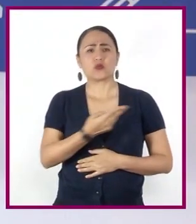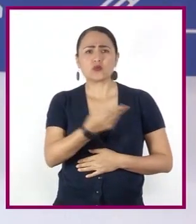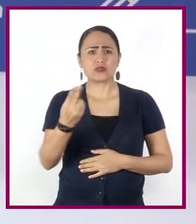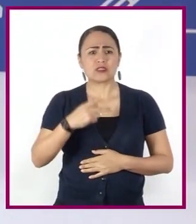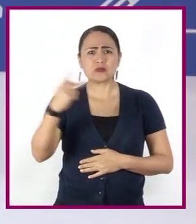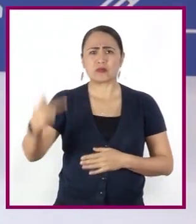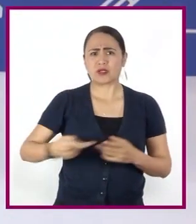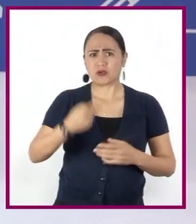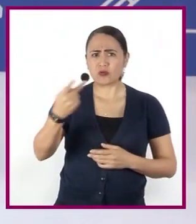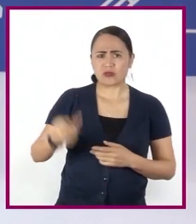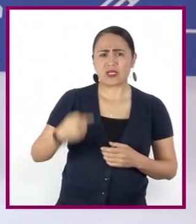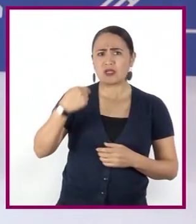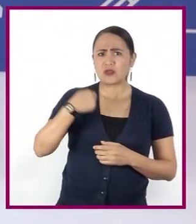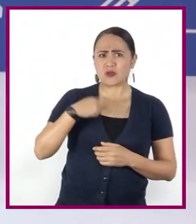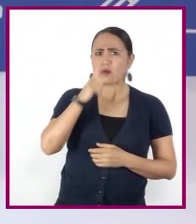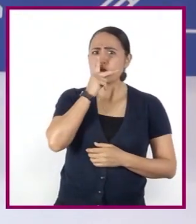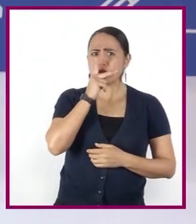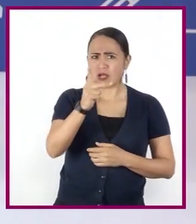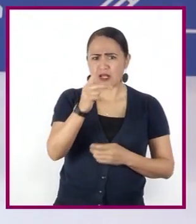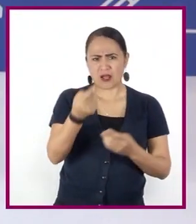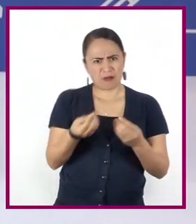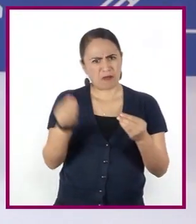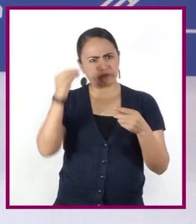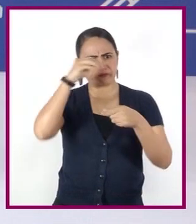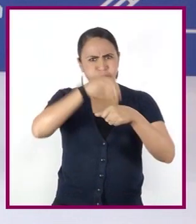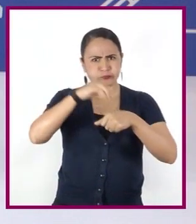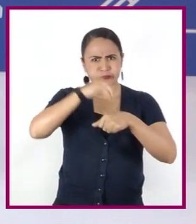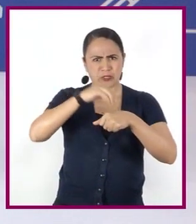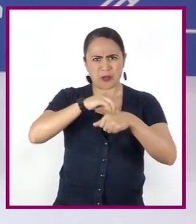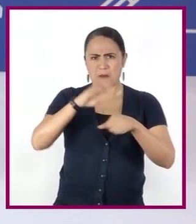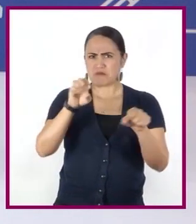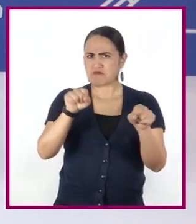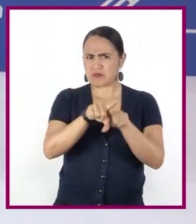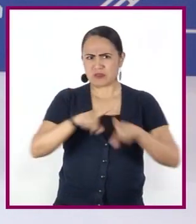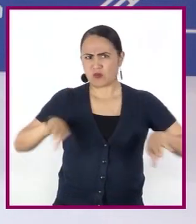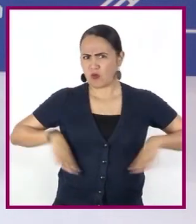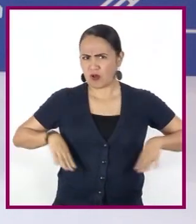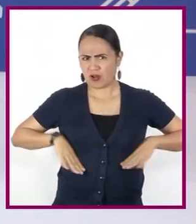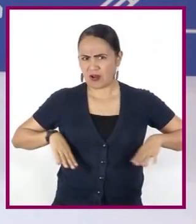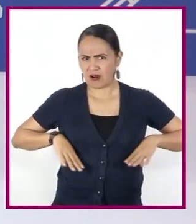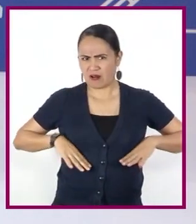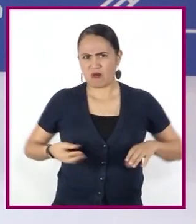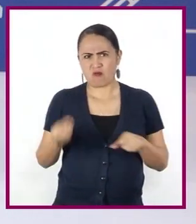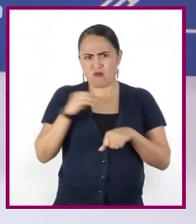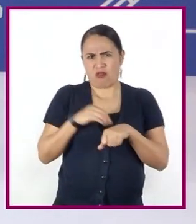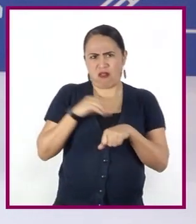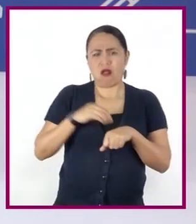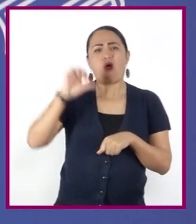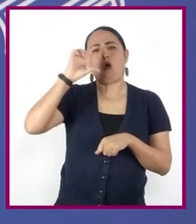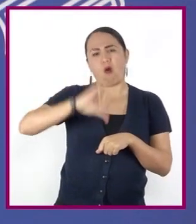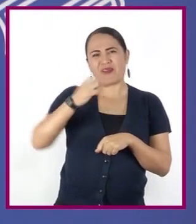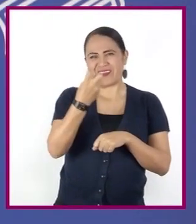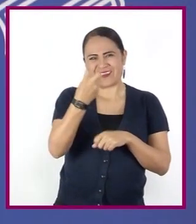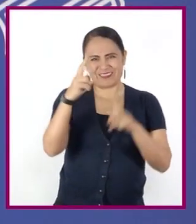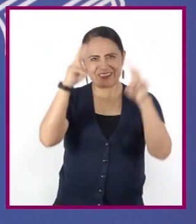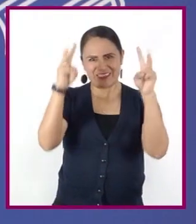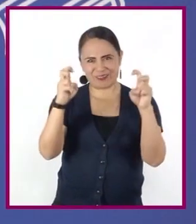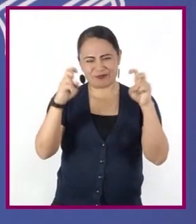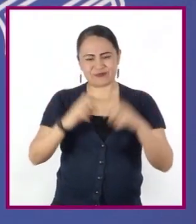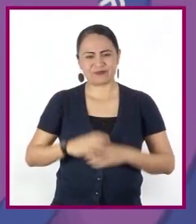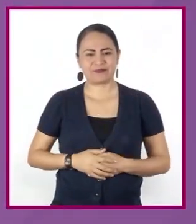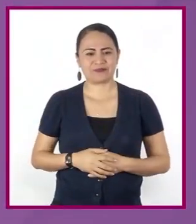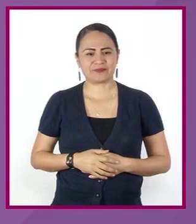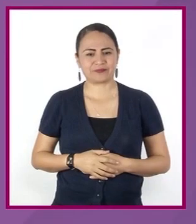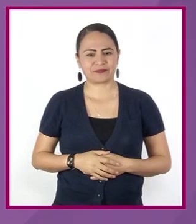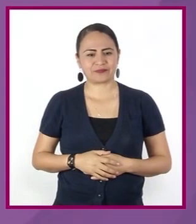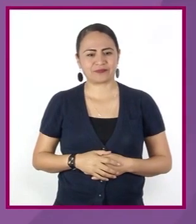usando tantas palabras que califican a otras, es porque justamente de eso nos vamos a ocupar en esta sesión. En